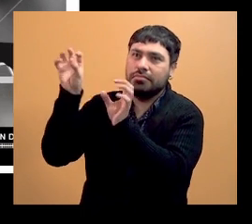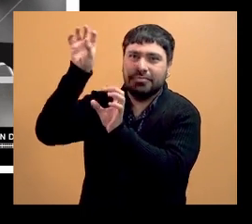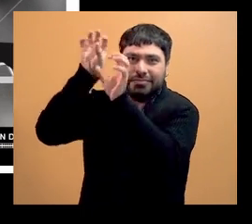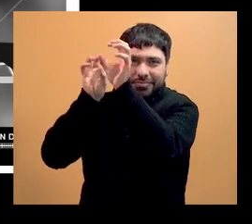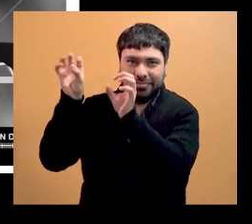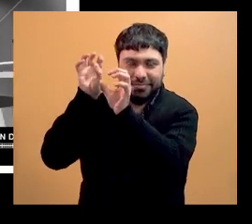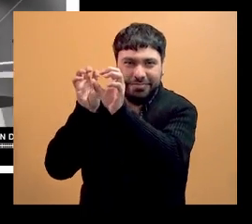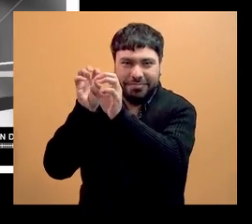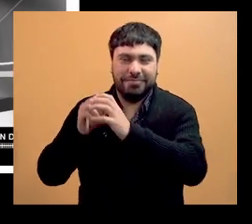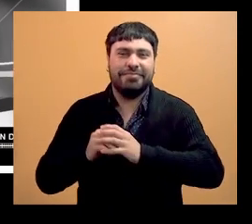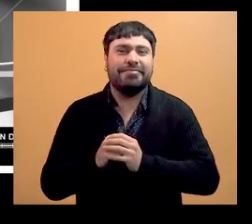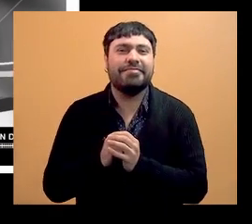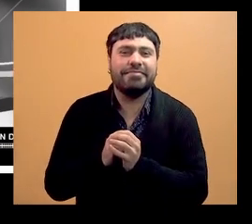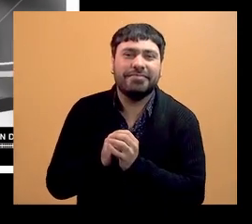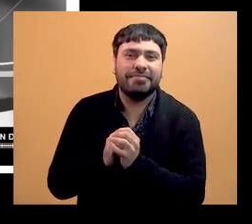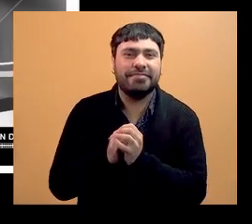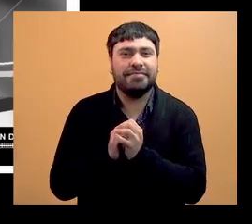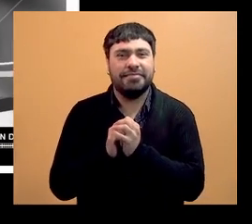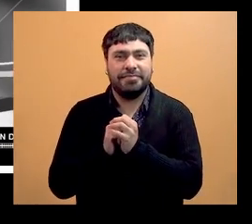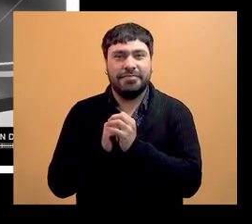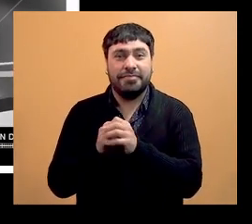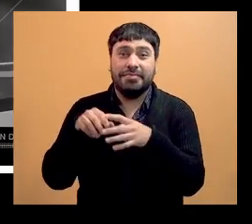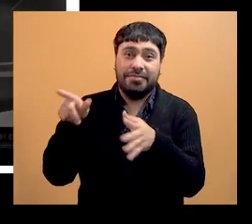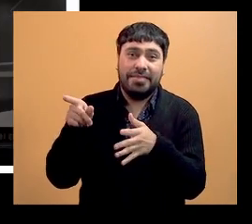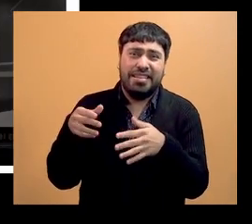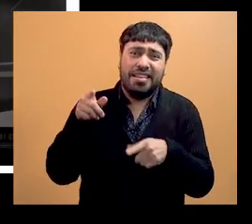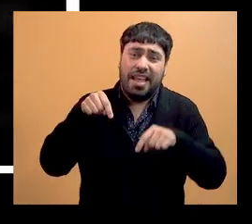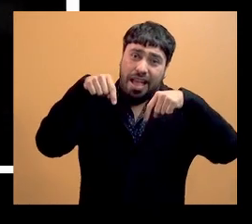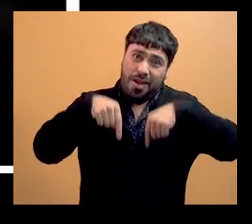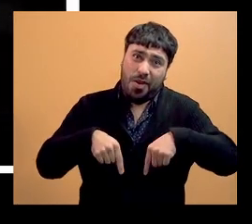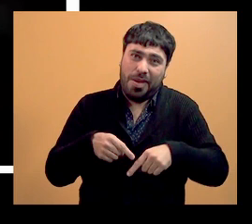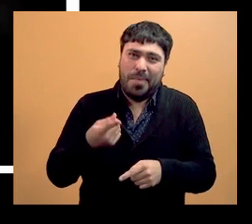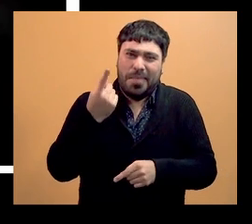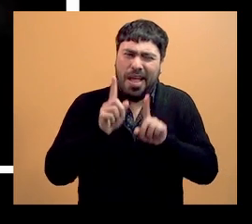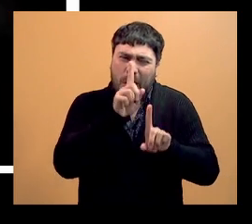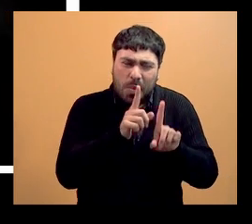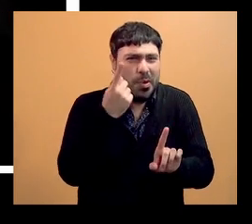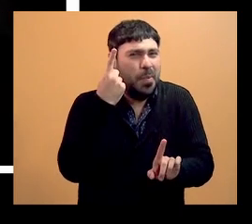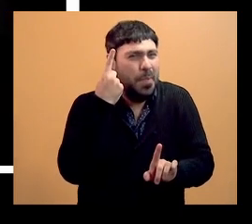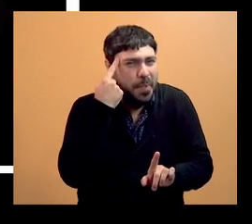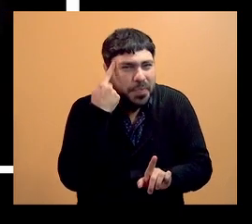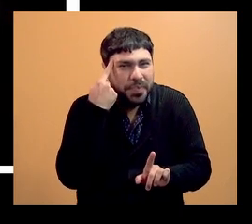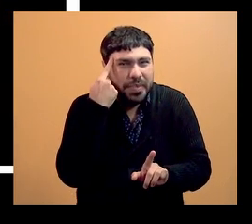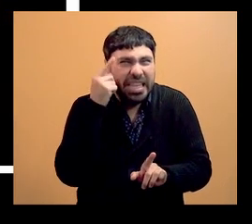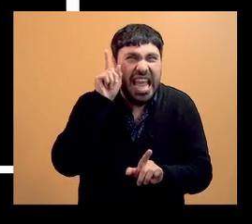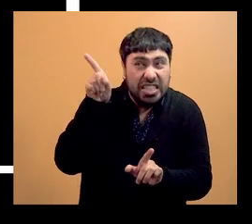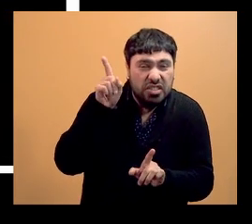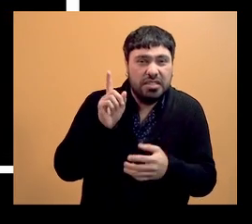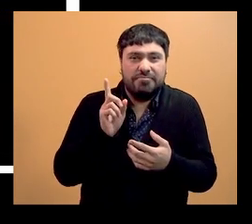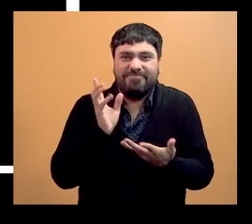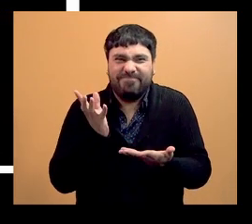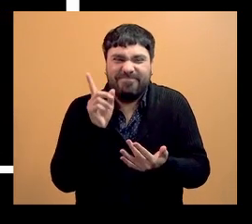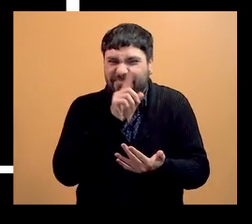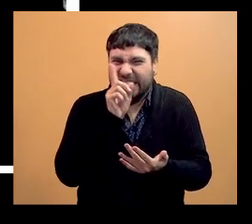manera termina de desmentir todas esas conspiraciones, si el hombre fue a la Luna o no. Hoy en día podemos observar lo